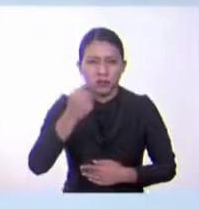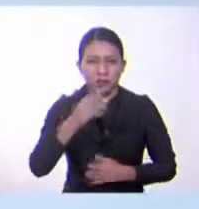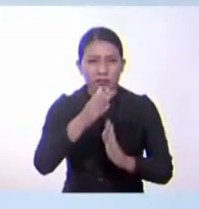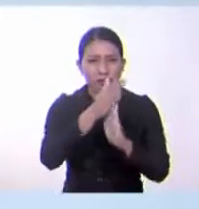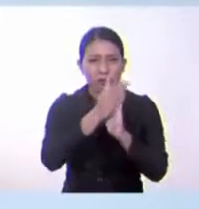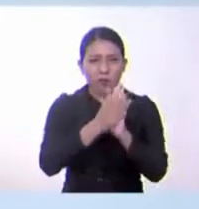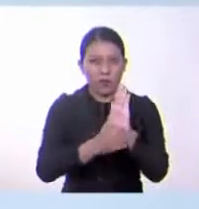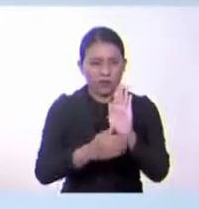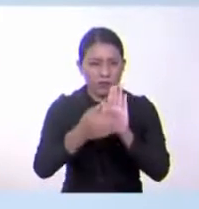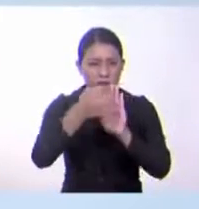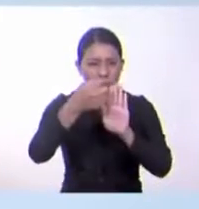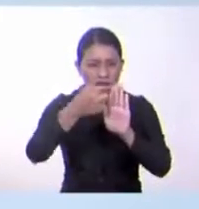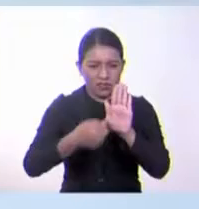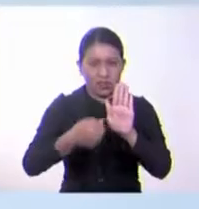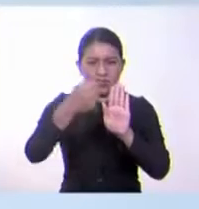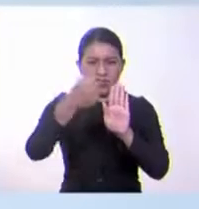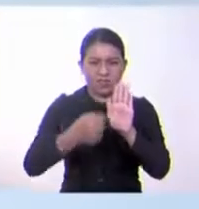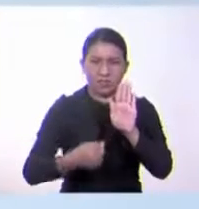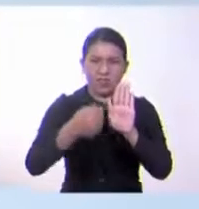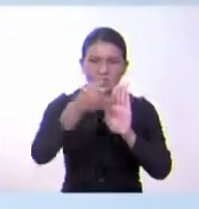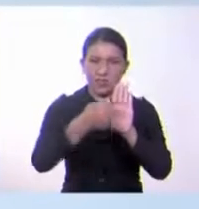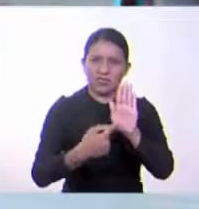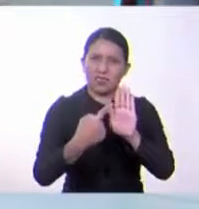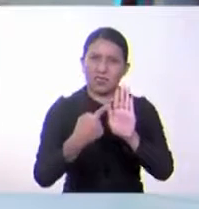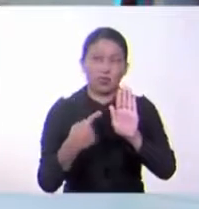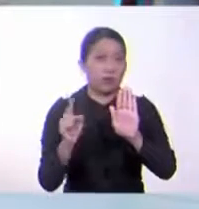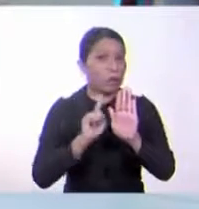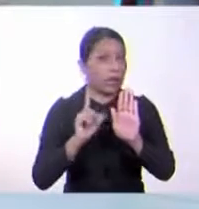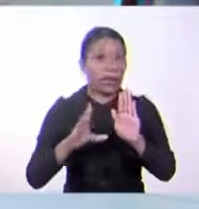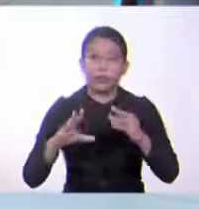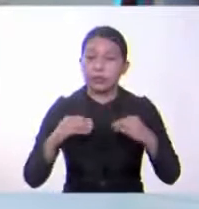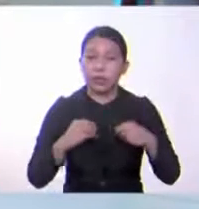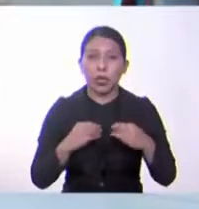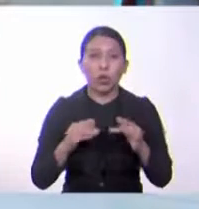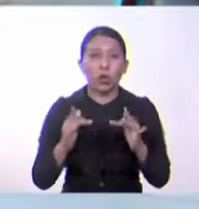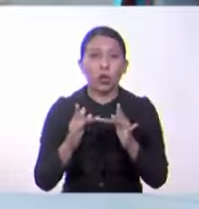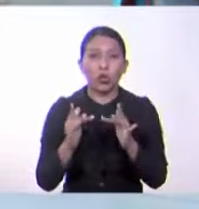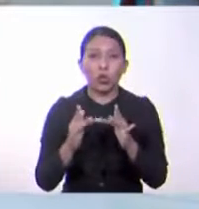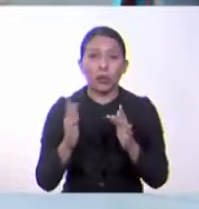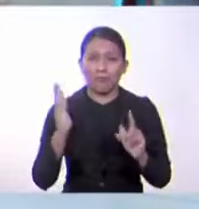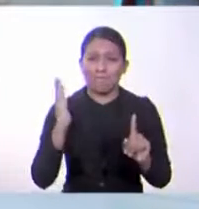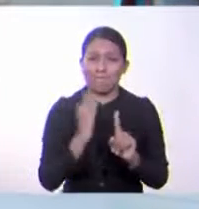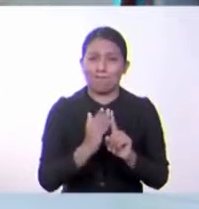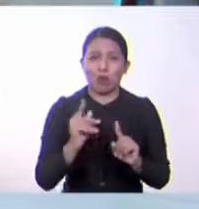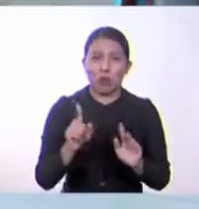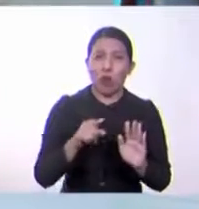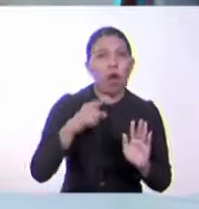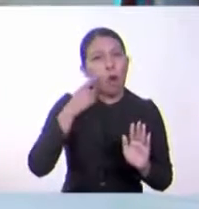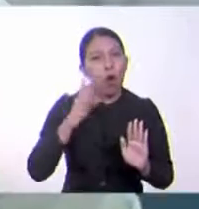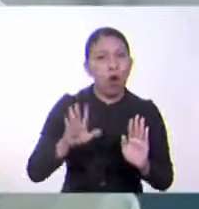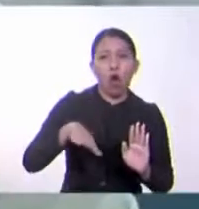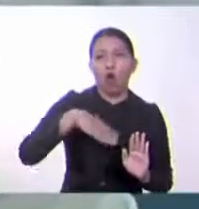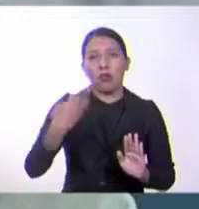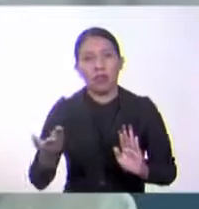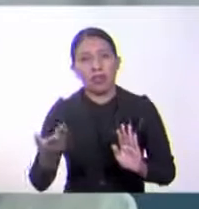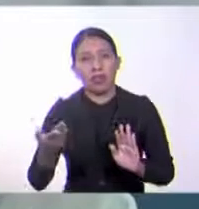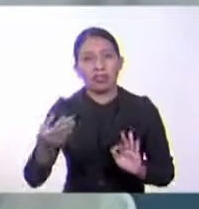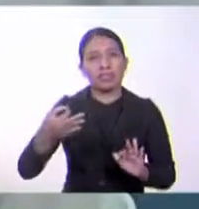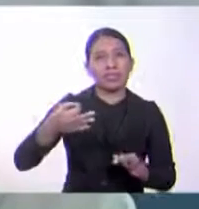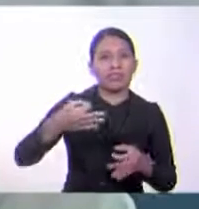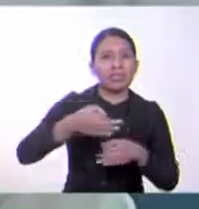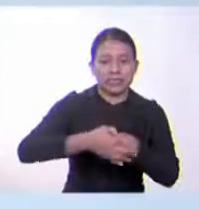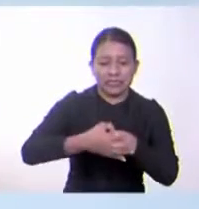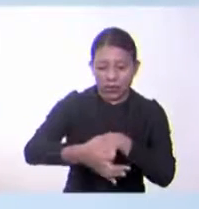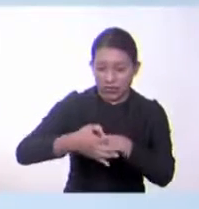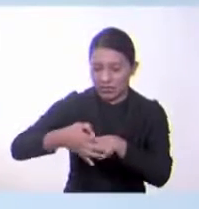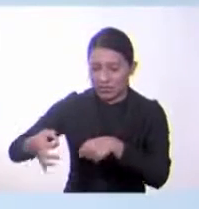ya que la pared celular no permite un contacto directo, por decirlo así, con la otra célula. Estas se comunican